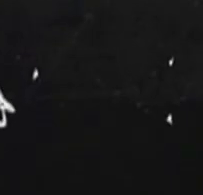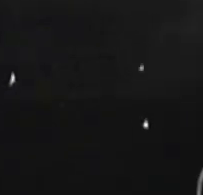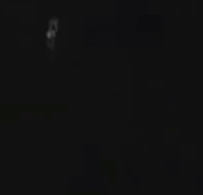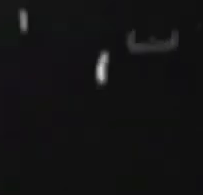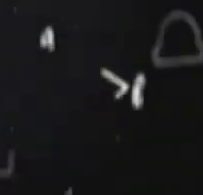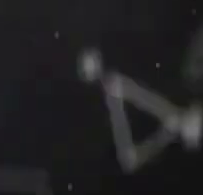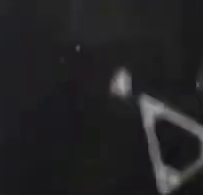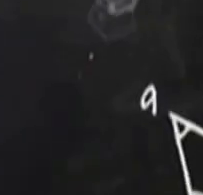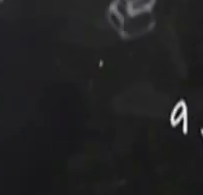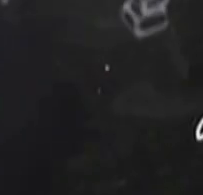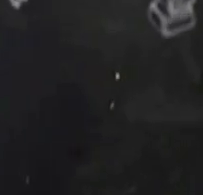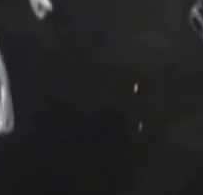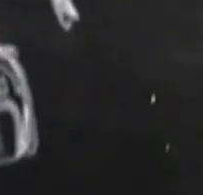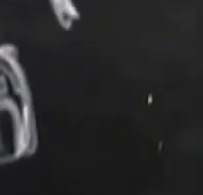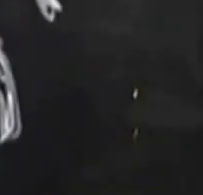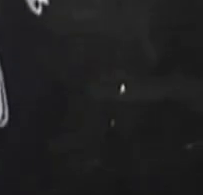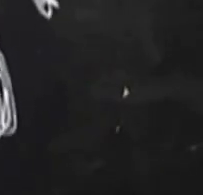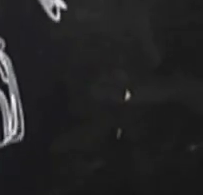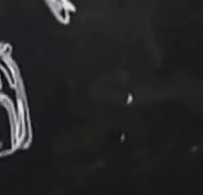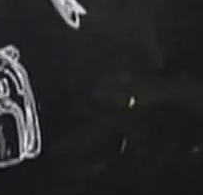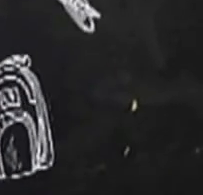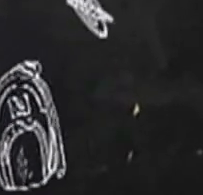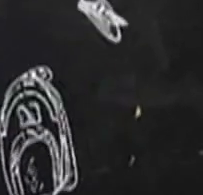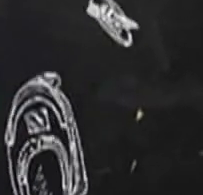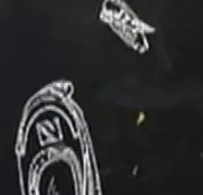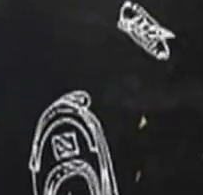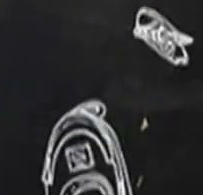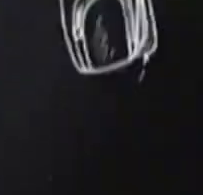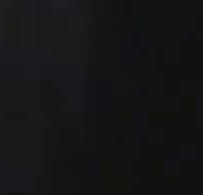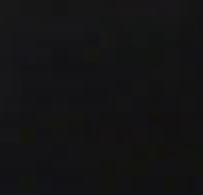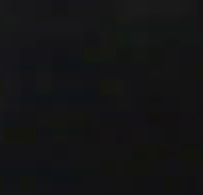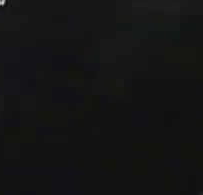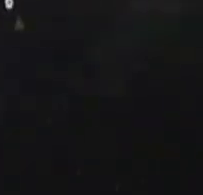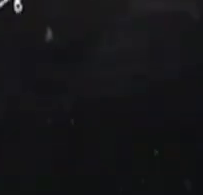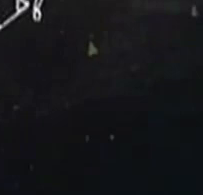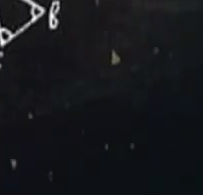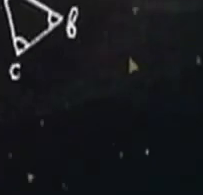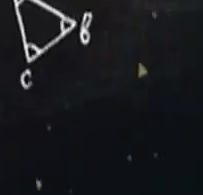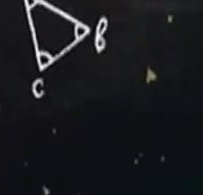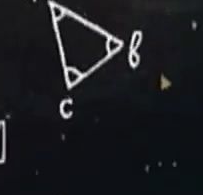Thank you.